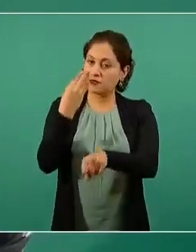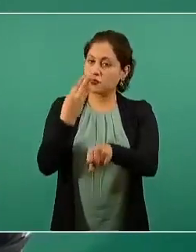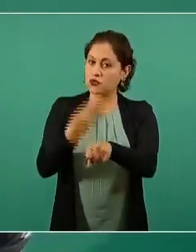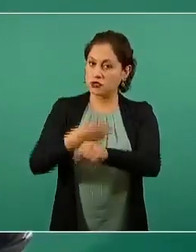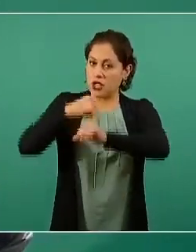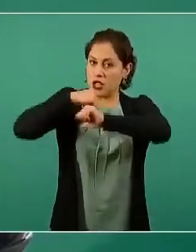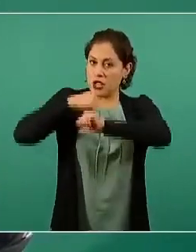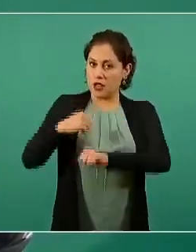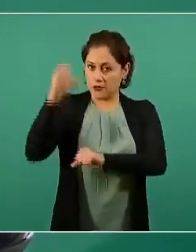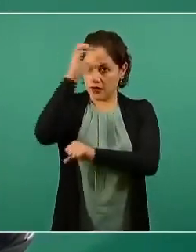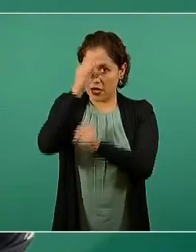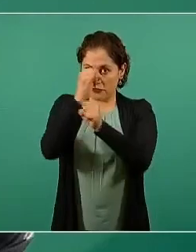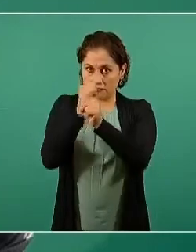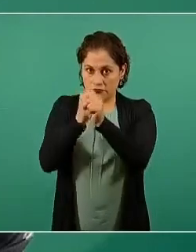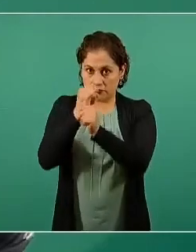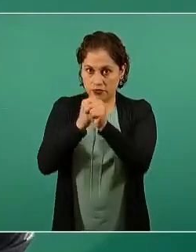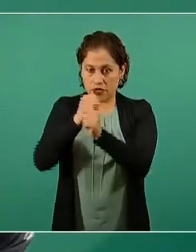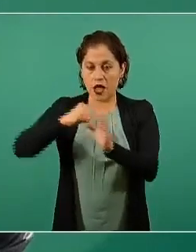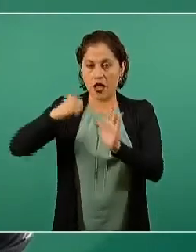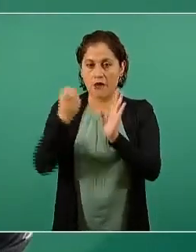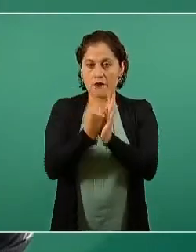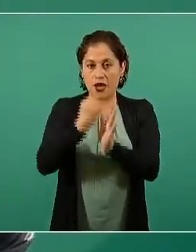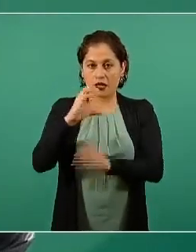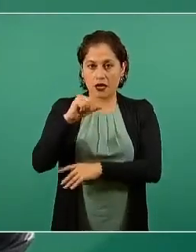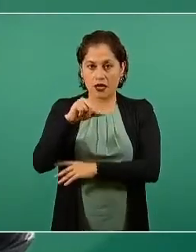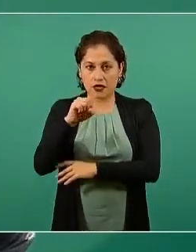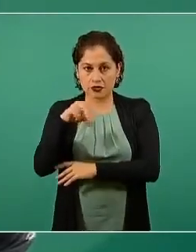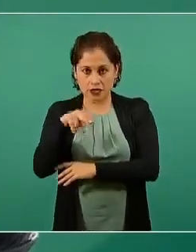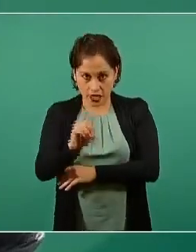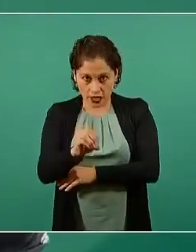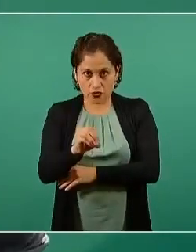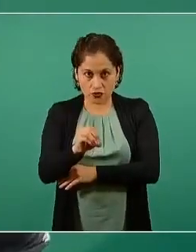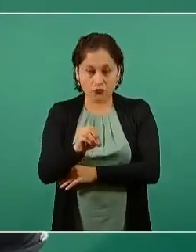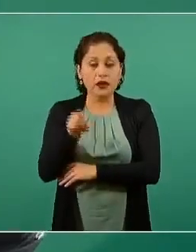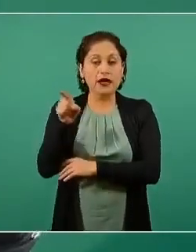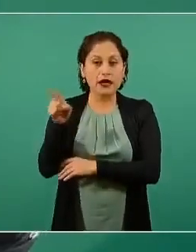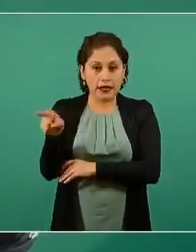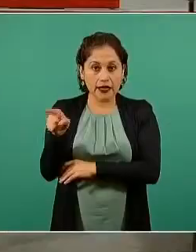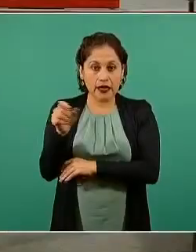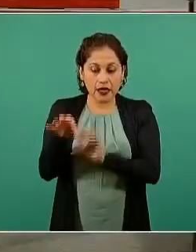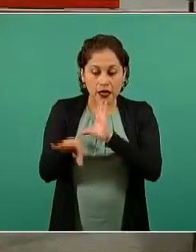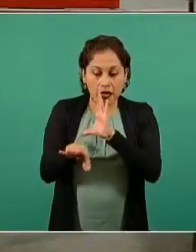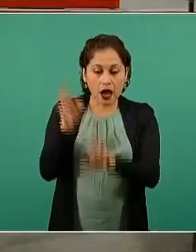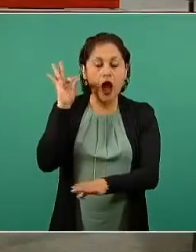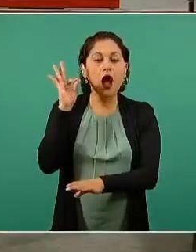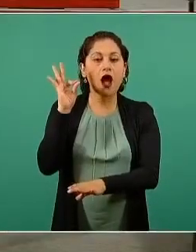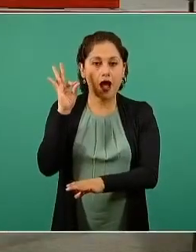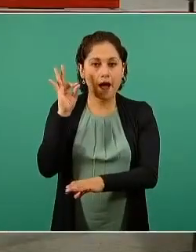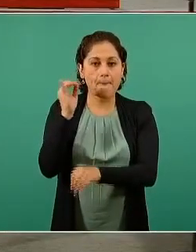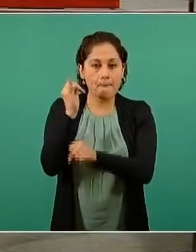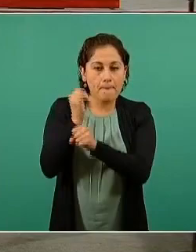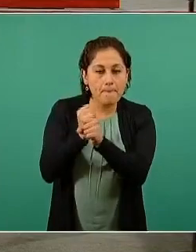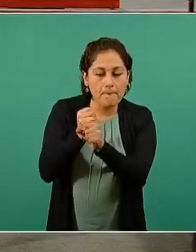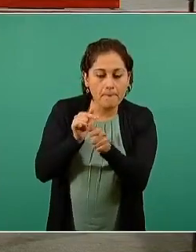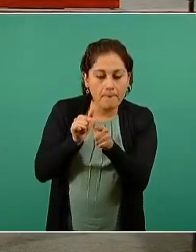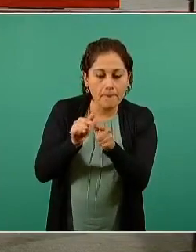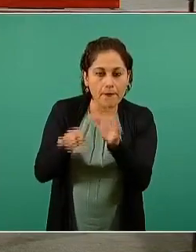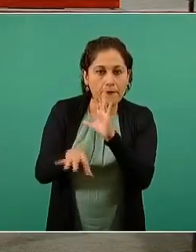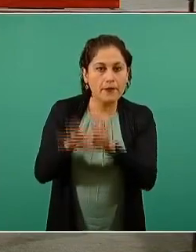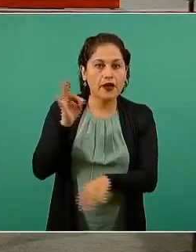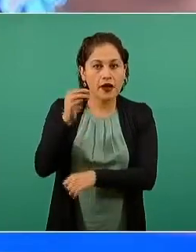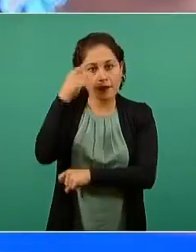científico responsable del ensayo clínico de CanSino, está conduciendo una extensión del ensayo clínico para probar